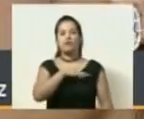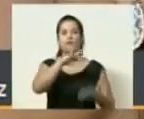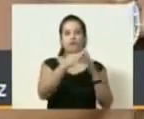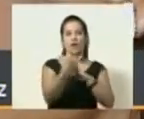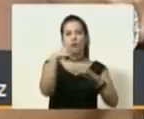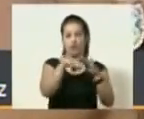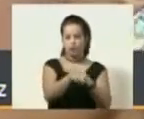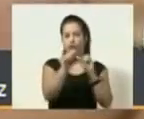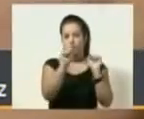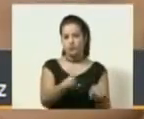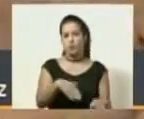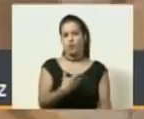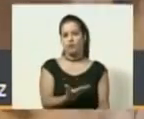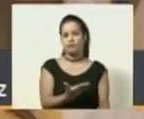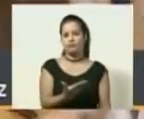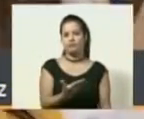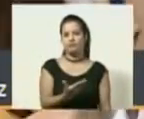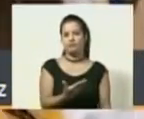Adentro.